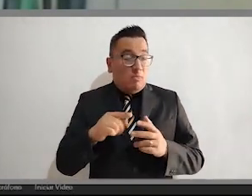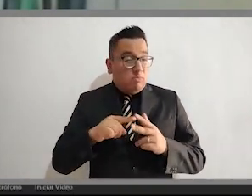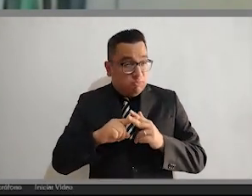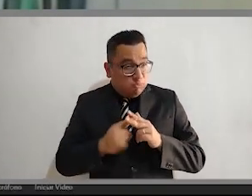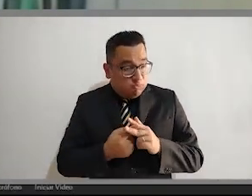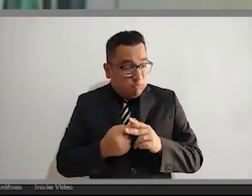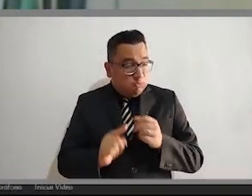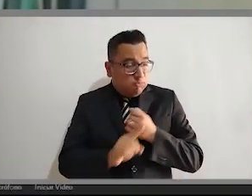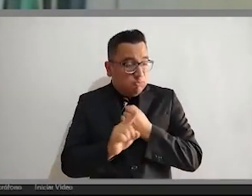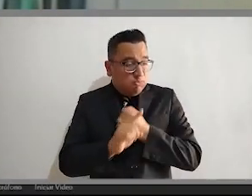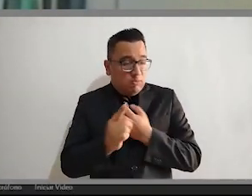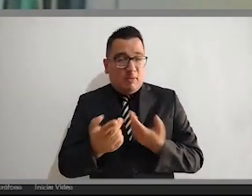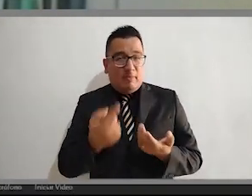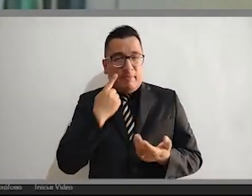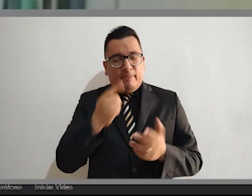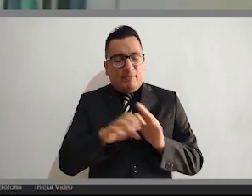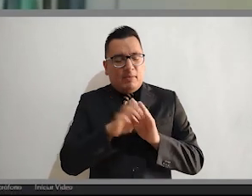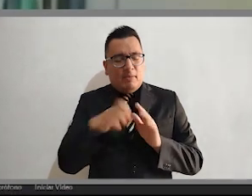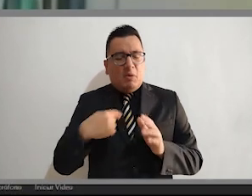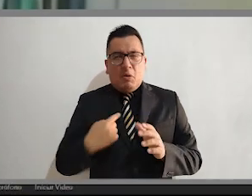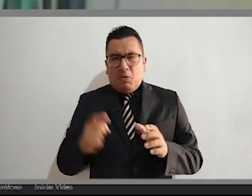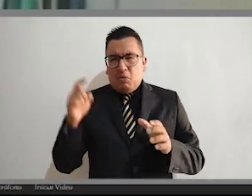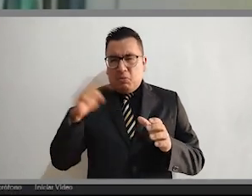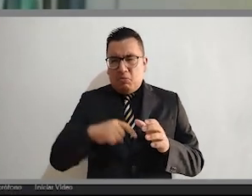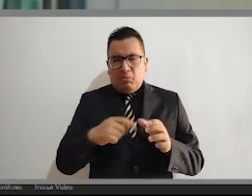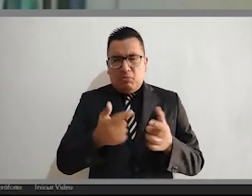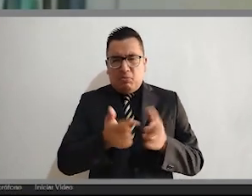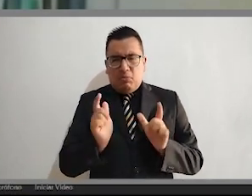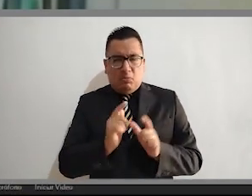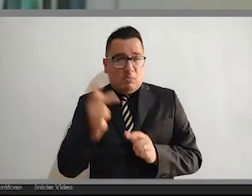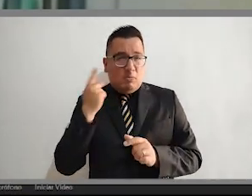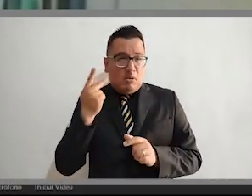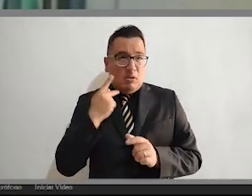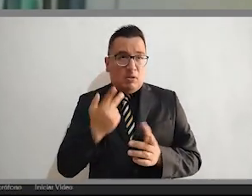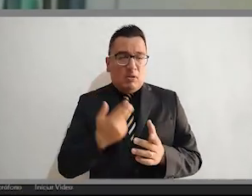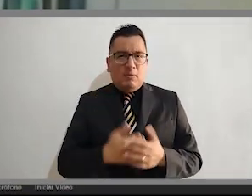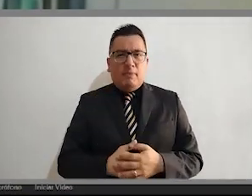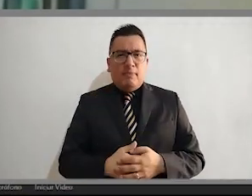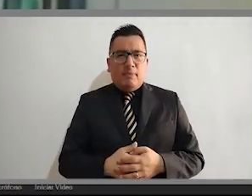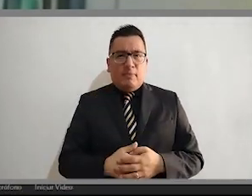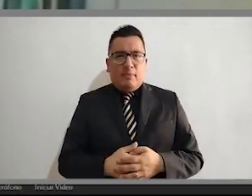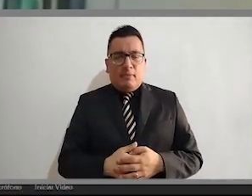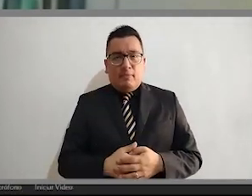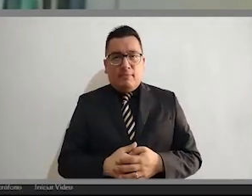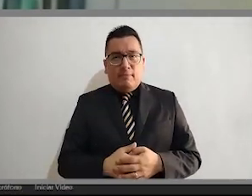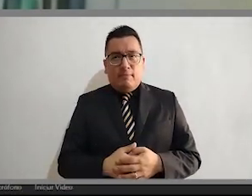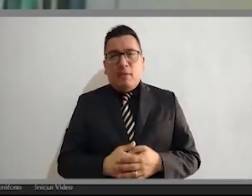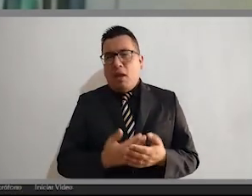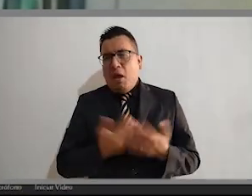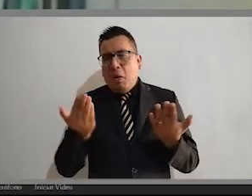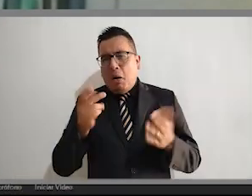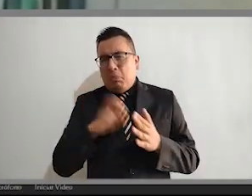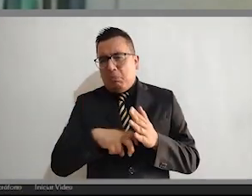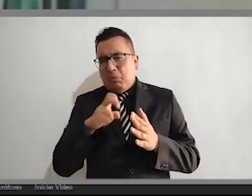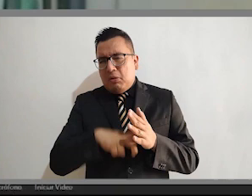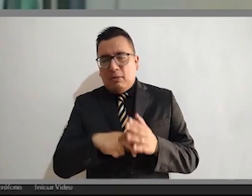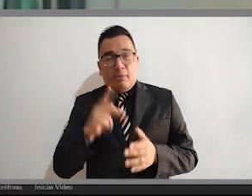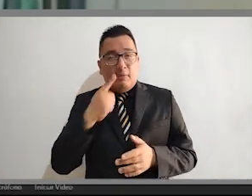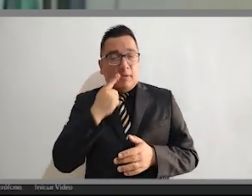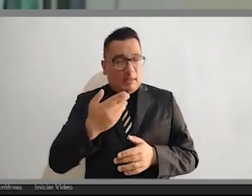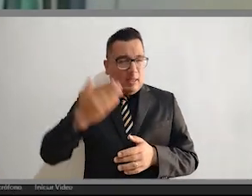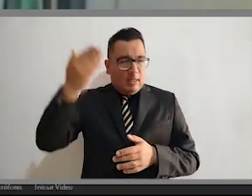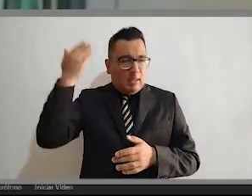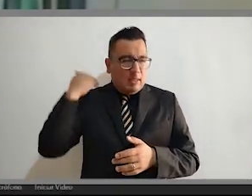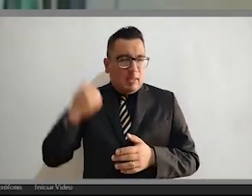Cuando tú formas parte de un partido político, generalmente, ahora se ha ido modificando,